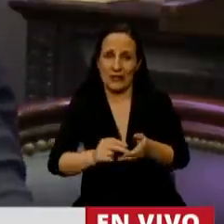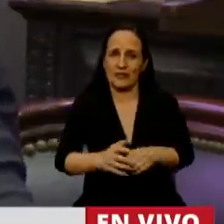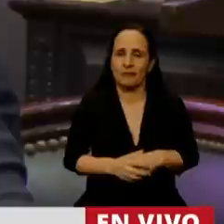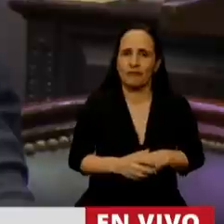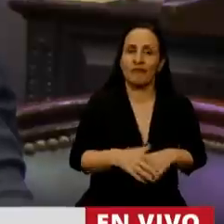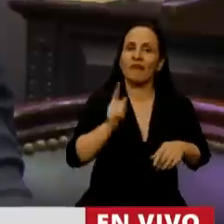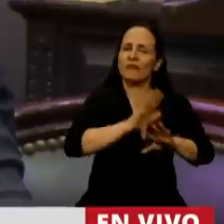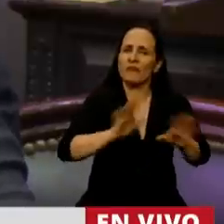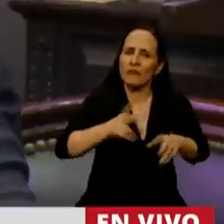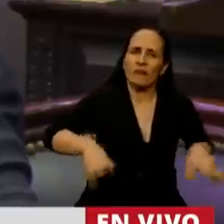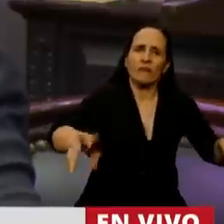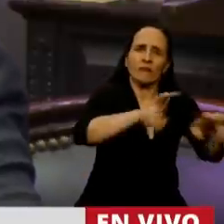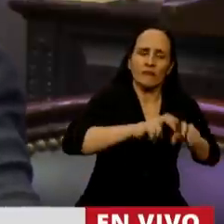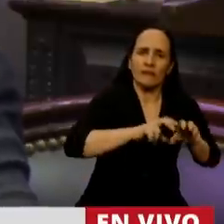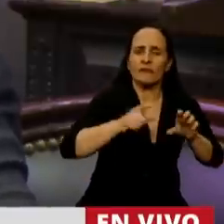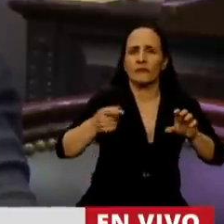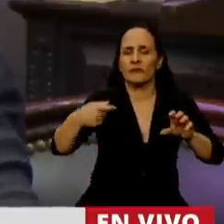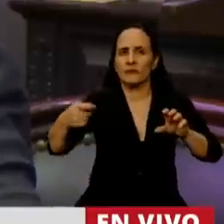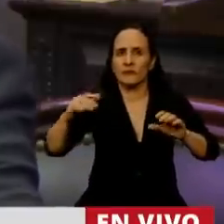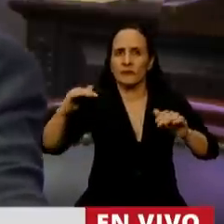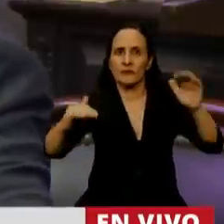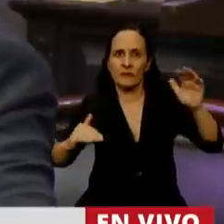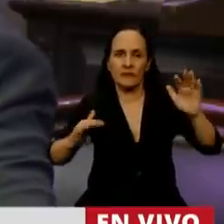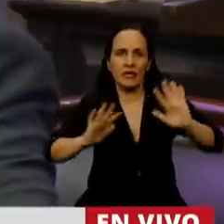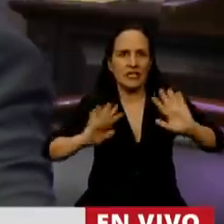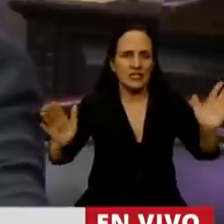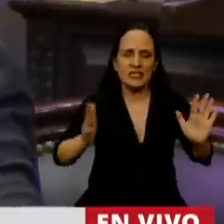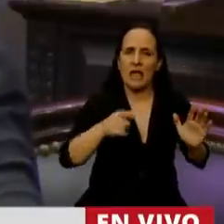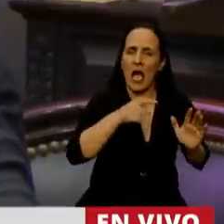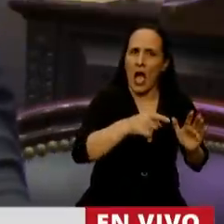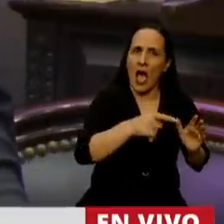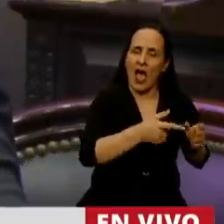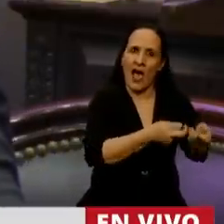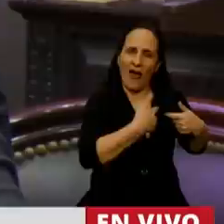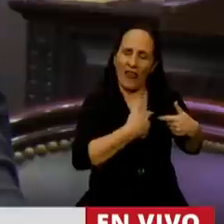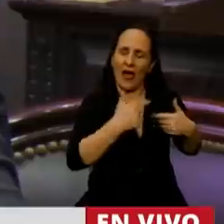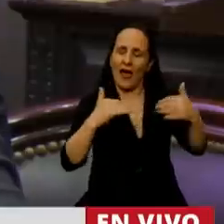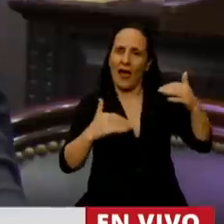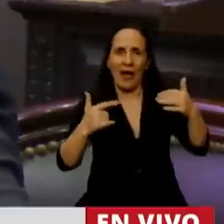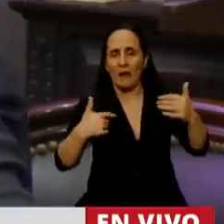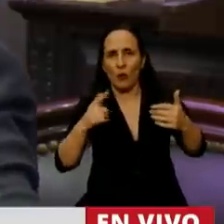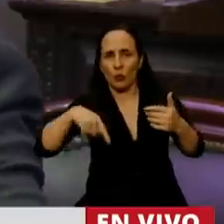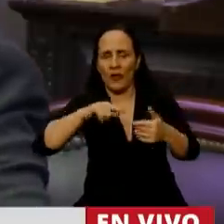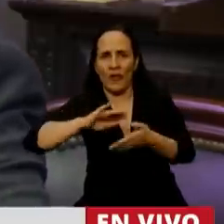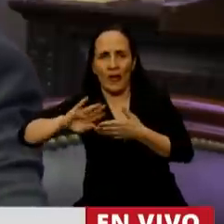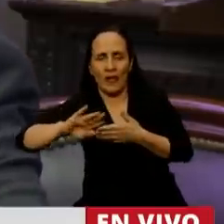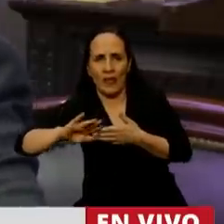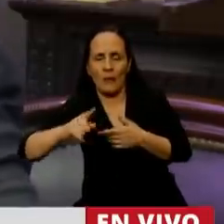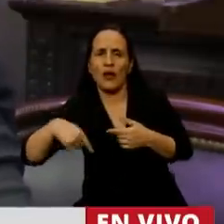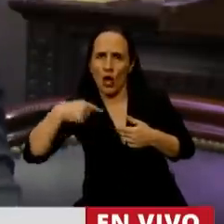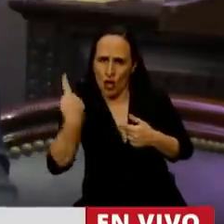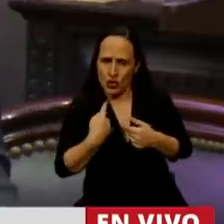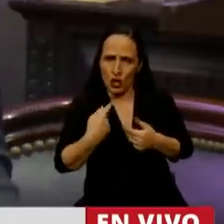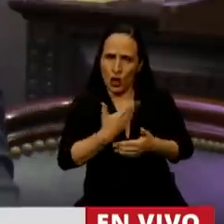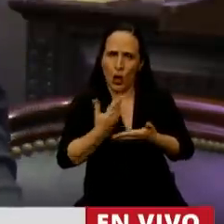recibieron 16 mil 600 millones de dólares de superávit dejaron tres mil millones de dólares de déficit luego volvimos a subir